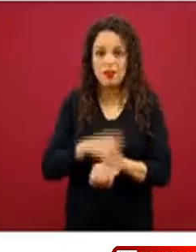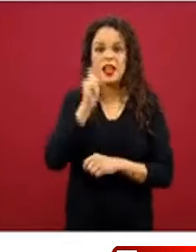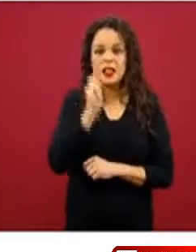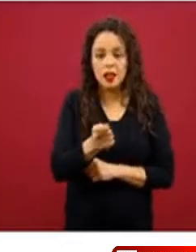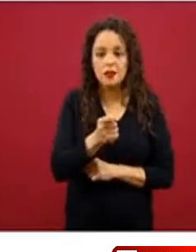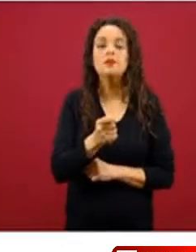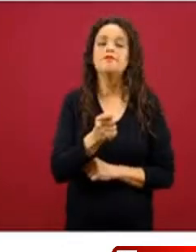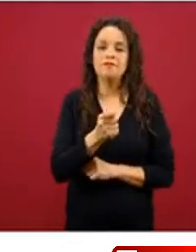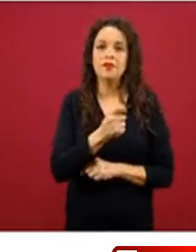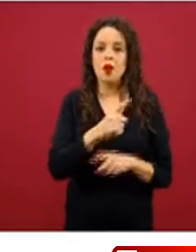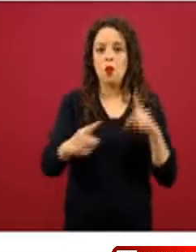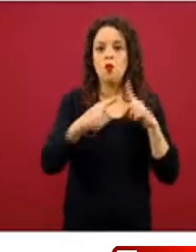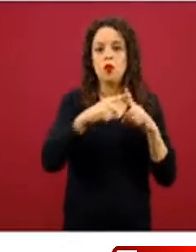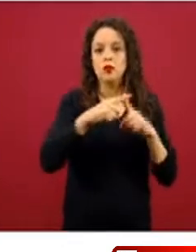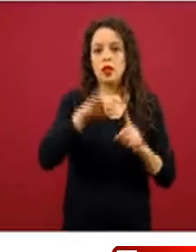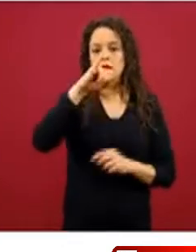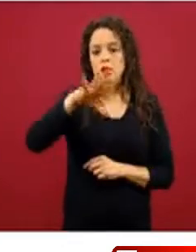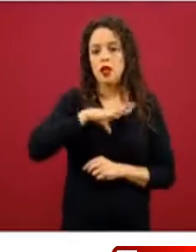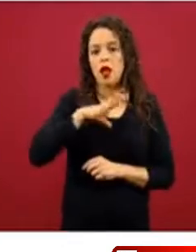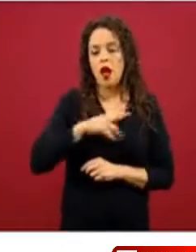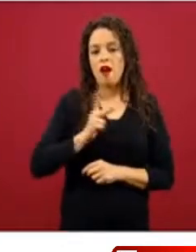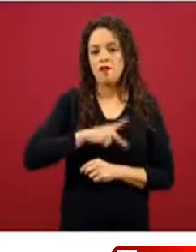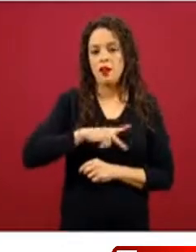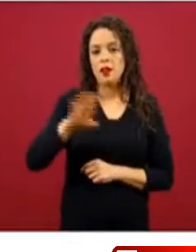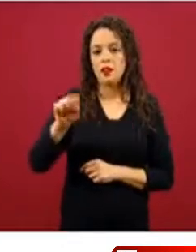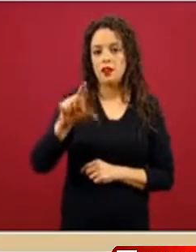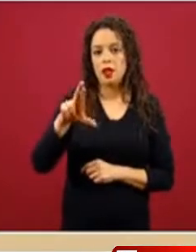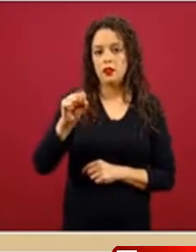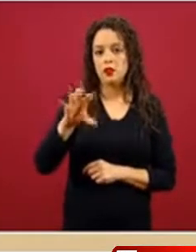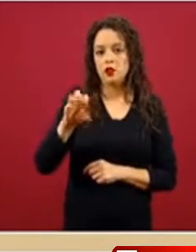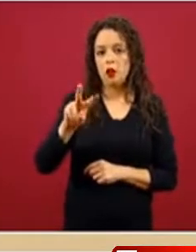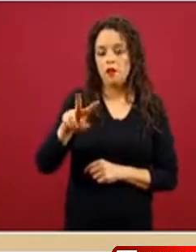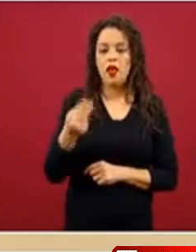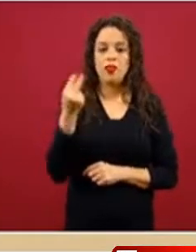la positividad al SARS-CoV-2. La siguiente, por favor.